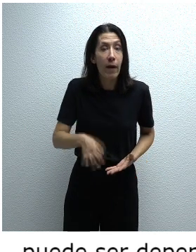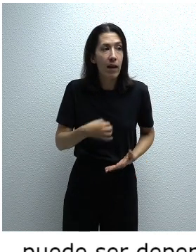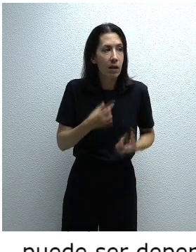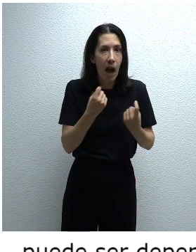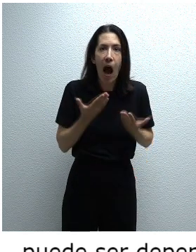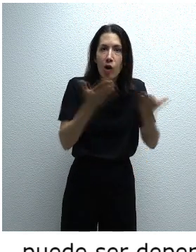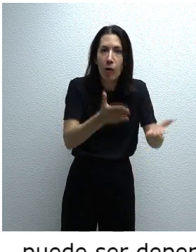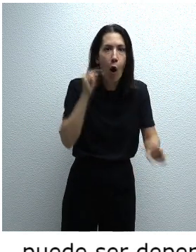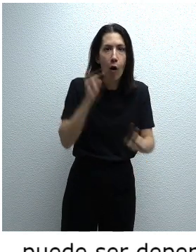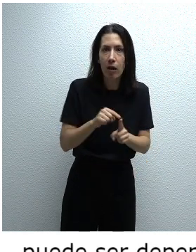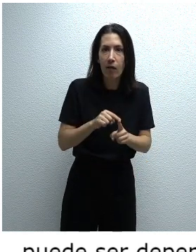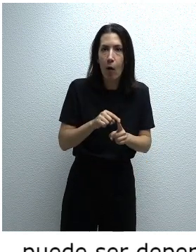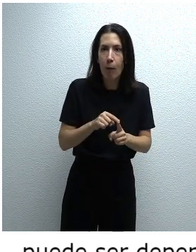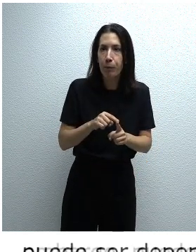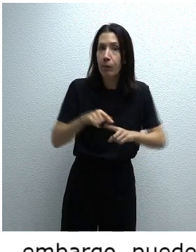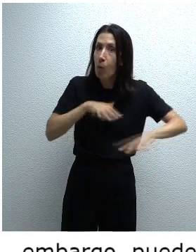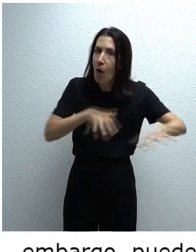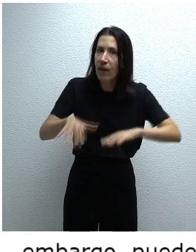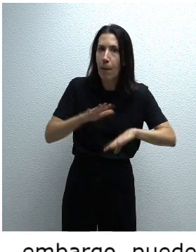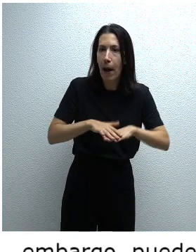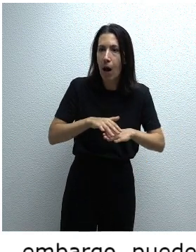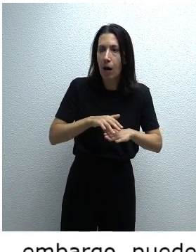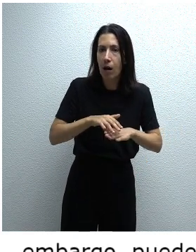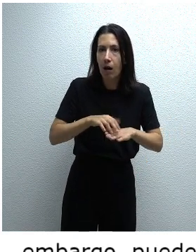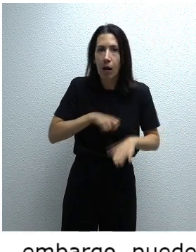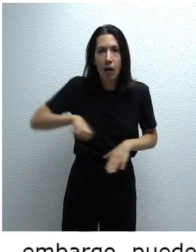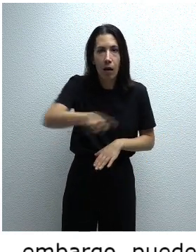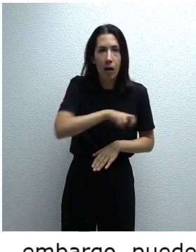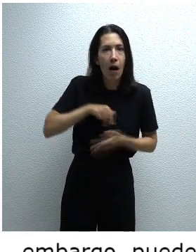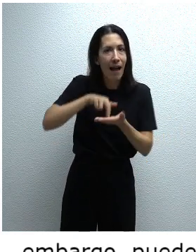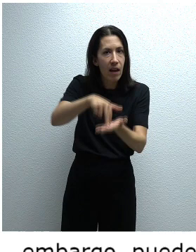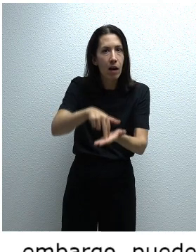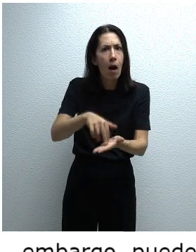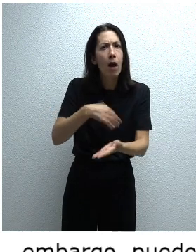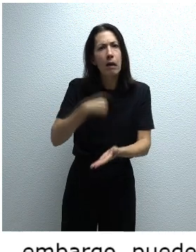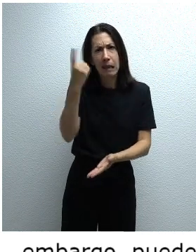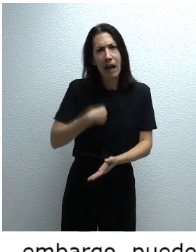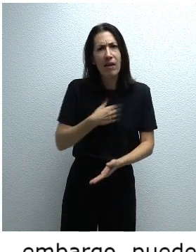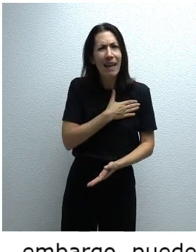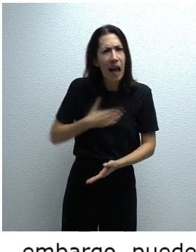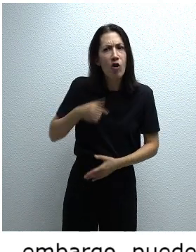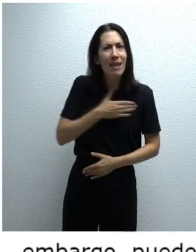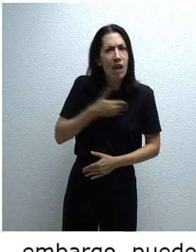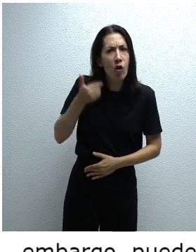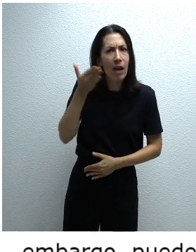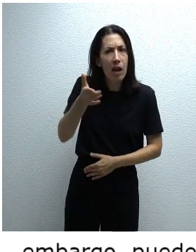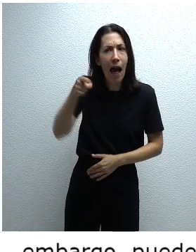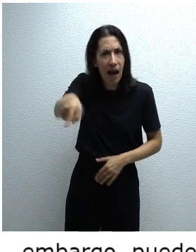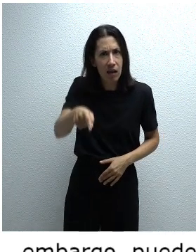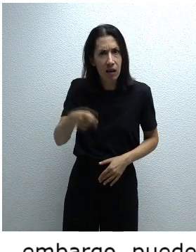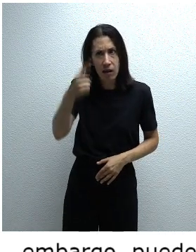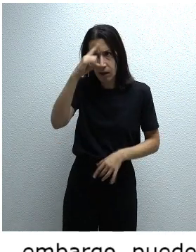para moverse, para desplazarse, pero sabe muy bien dónde quiere ir. Y quizá con